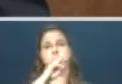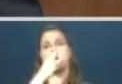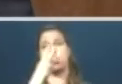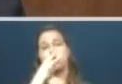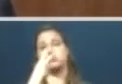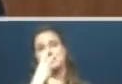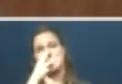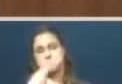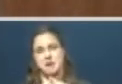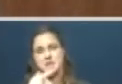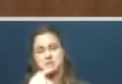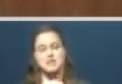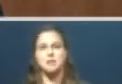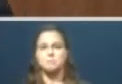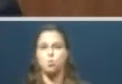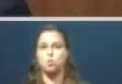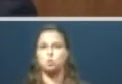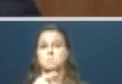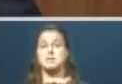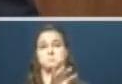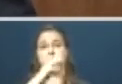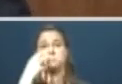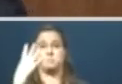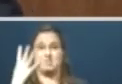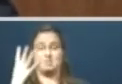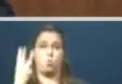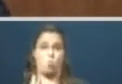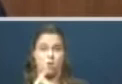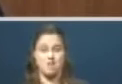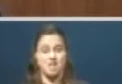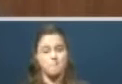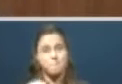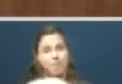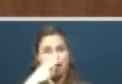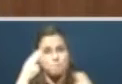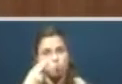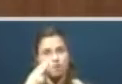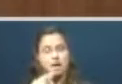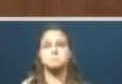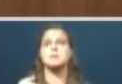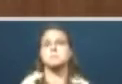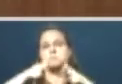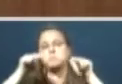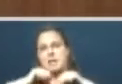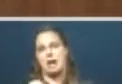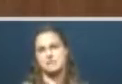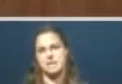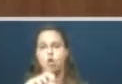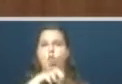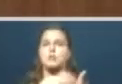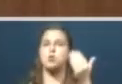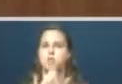de acción social de la comunidad y las tres cuartas partes de las plazas con financiación pública tanto residenciales como de centros de